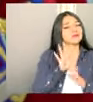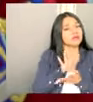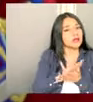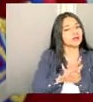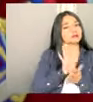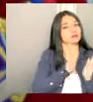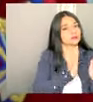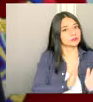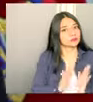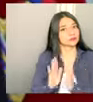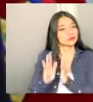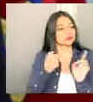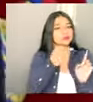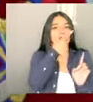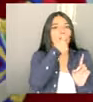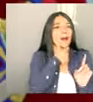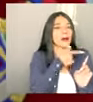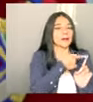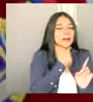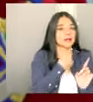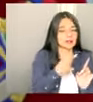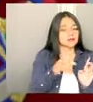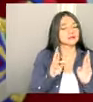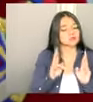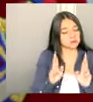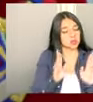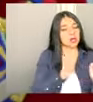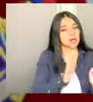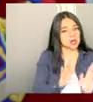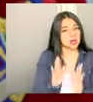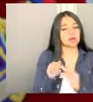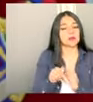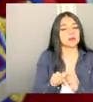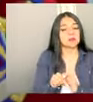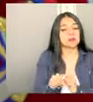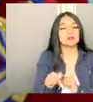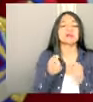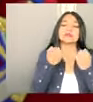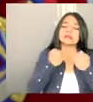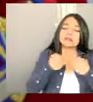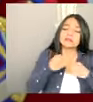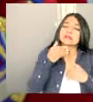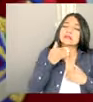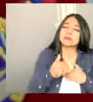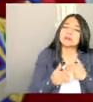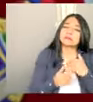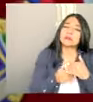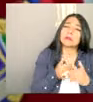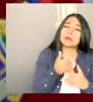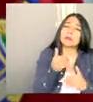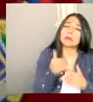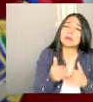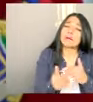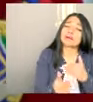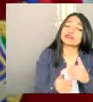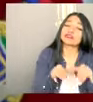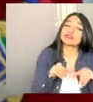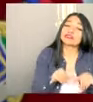dicho Pavel, vamos a tratar de que en la medida se avance sin atropellar ningún tipo de